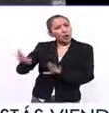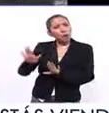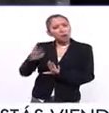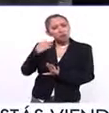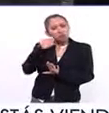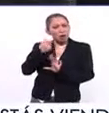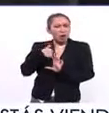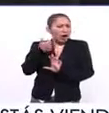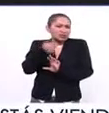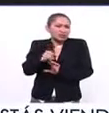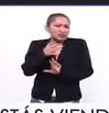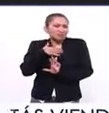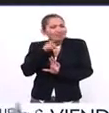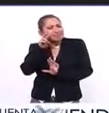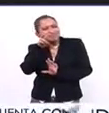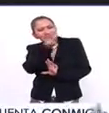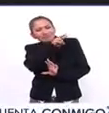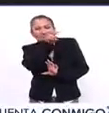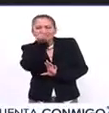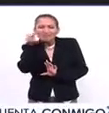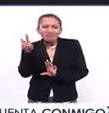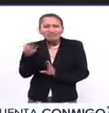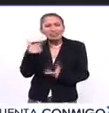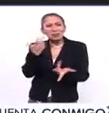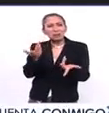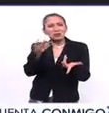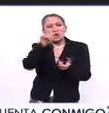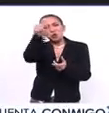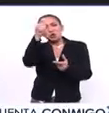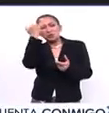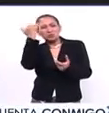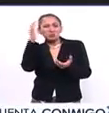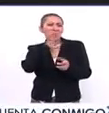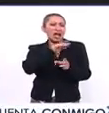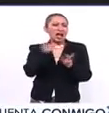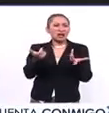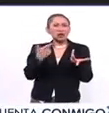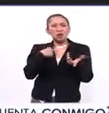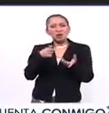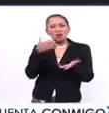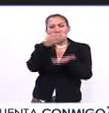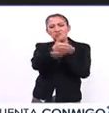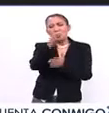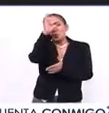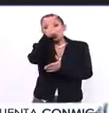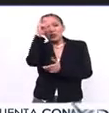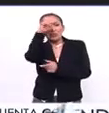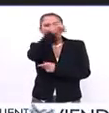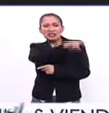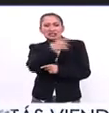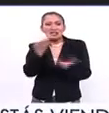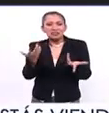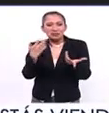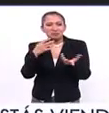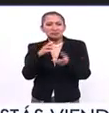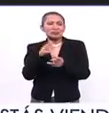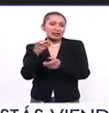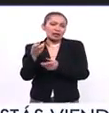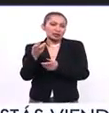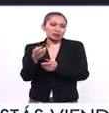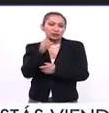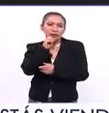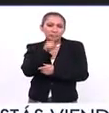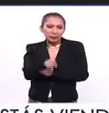como una voluntad férrea frente, pues, y a la cerrazón de otros a dejarlas entrar en la escena cultural, y que eso